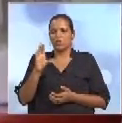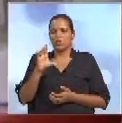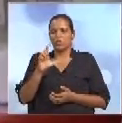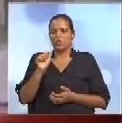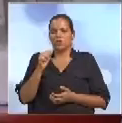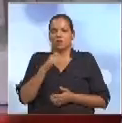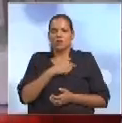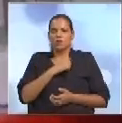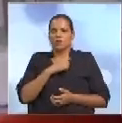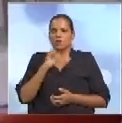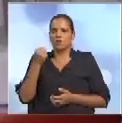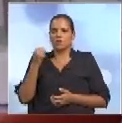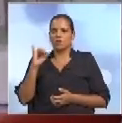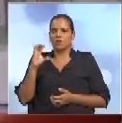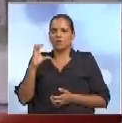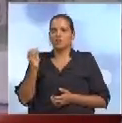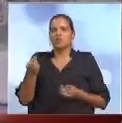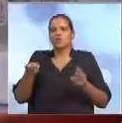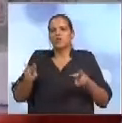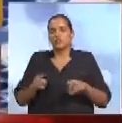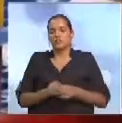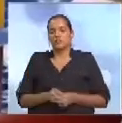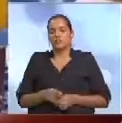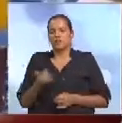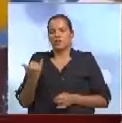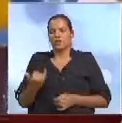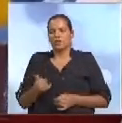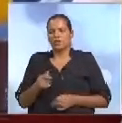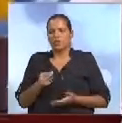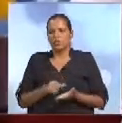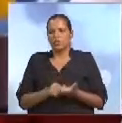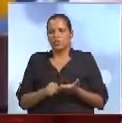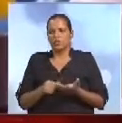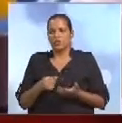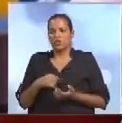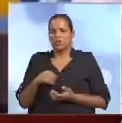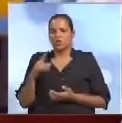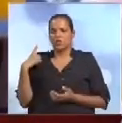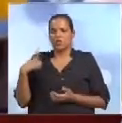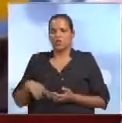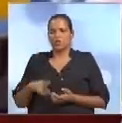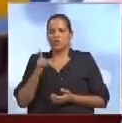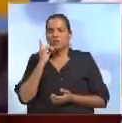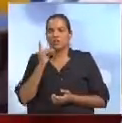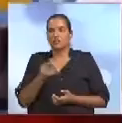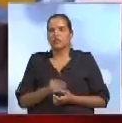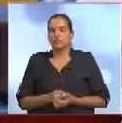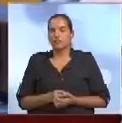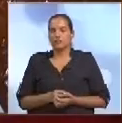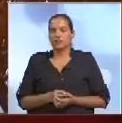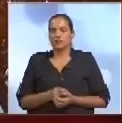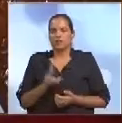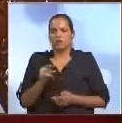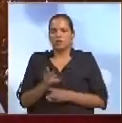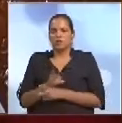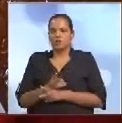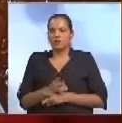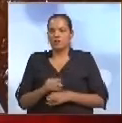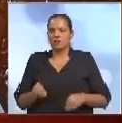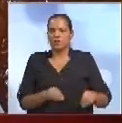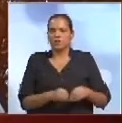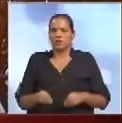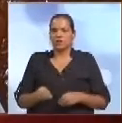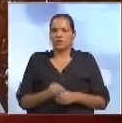teme que el Zika haga de las suyas, aunque desde el Ministerio de Salud días atrás se informó que se toman precauciones.